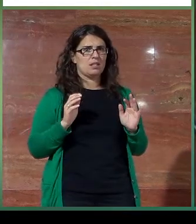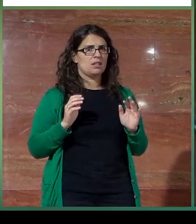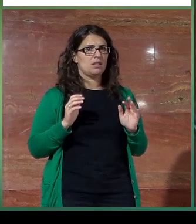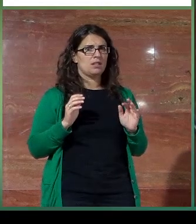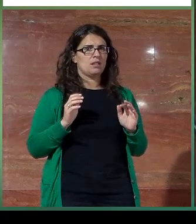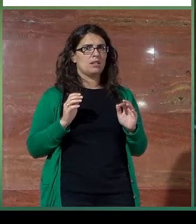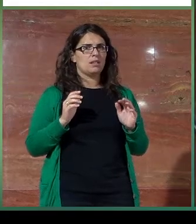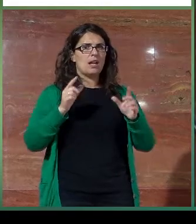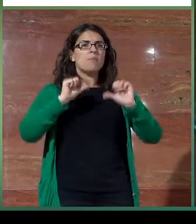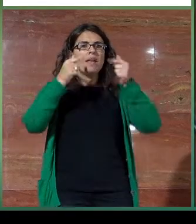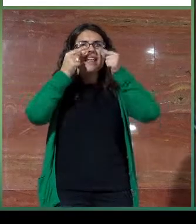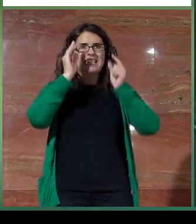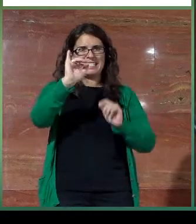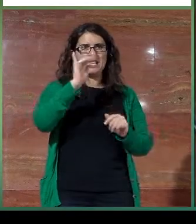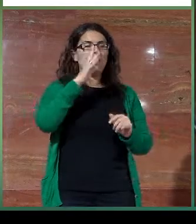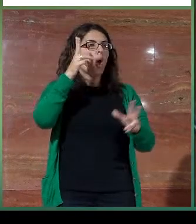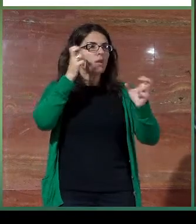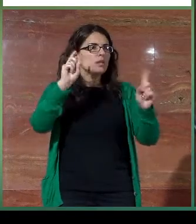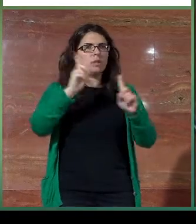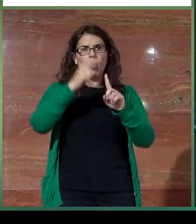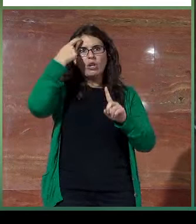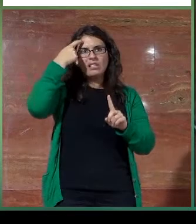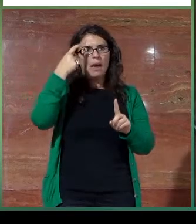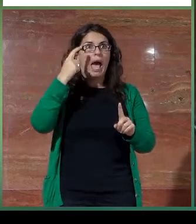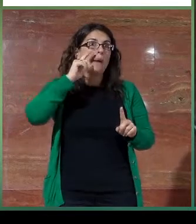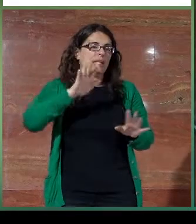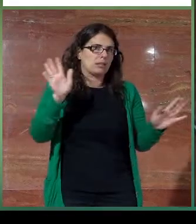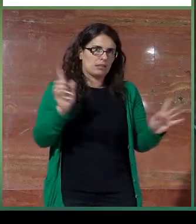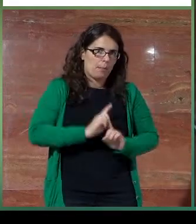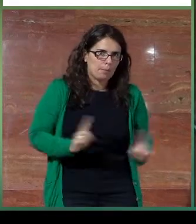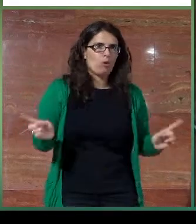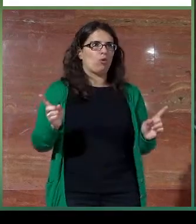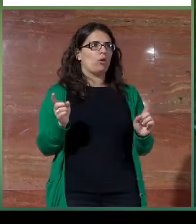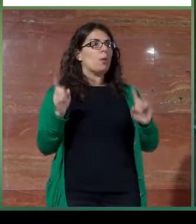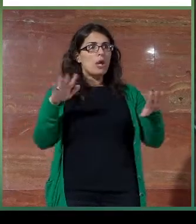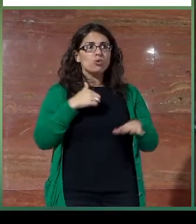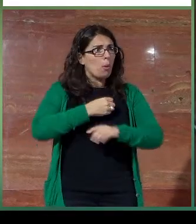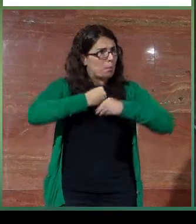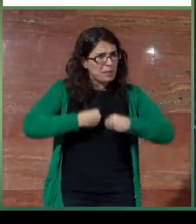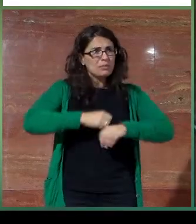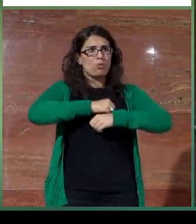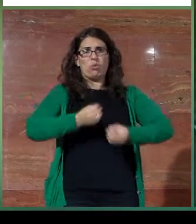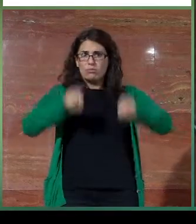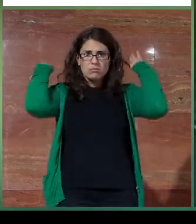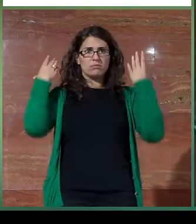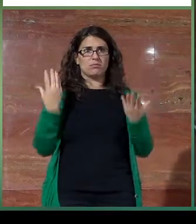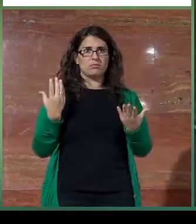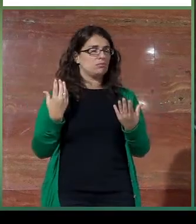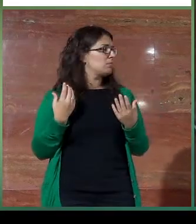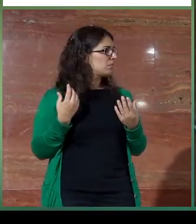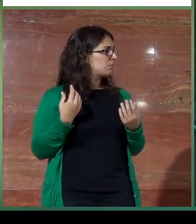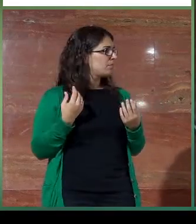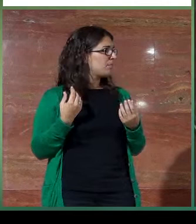tema, ni auditiva, ni cognitiva, aparente, y sin embargo tampoco me entero la T4, me parece